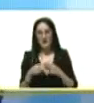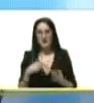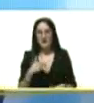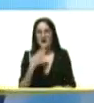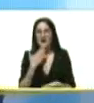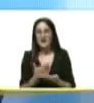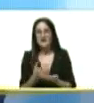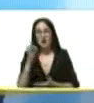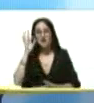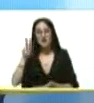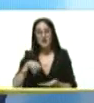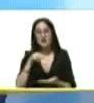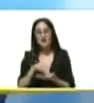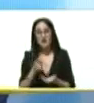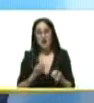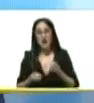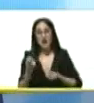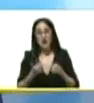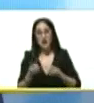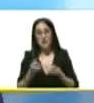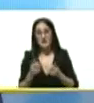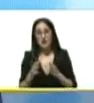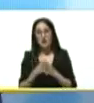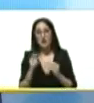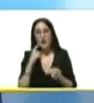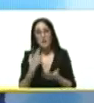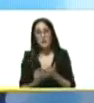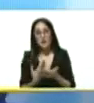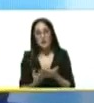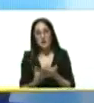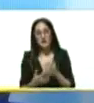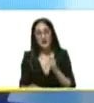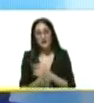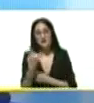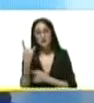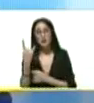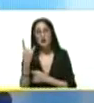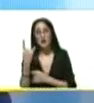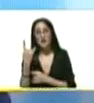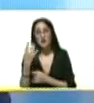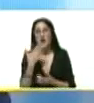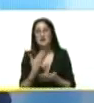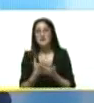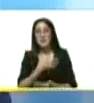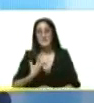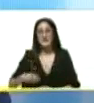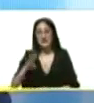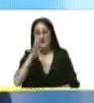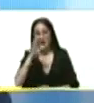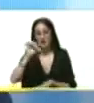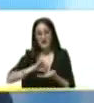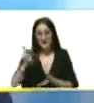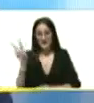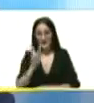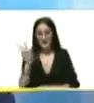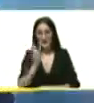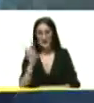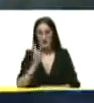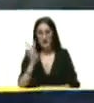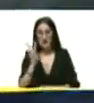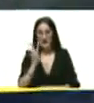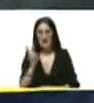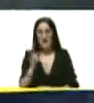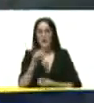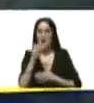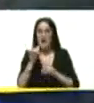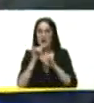agradezco al Consejo Nacional de Economía todas las propuestas que han surgido. Le agradezco al presidente del Banco Central de Venezuela las